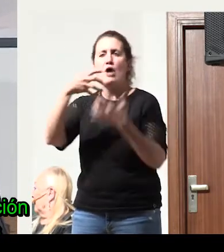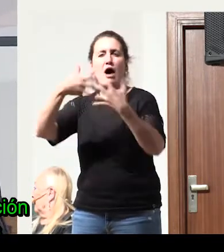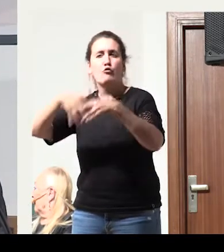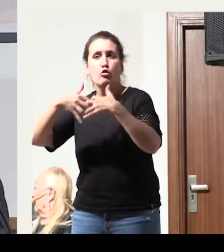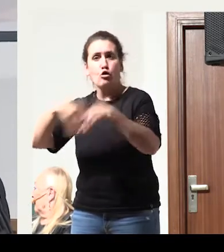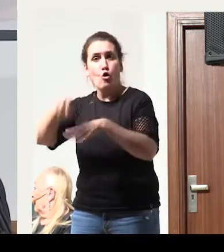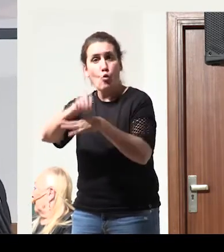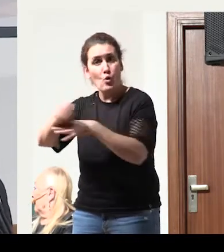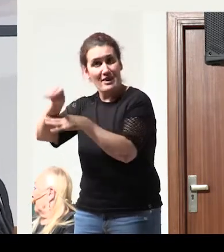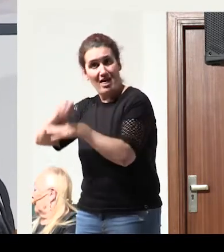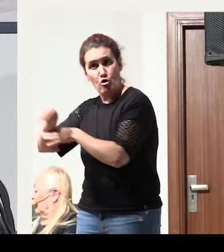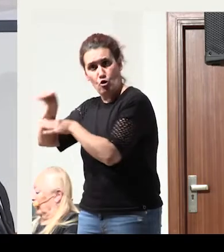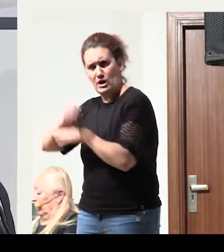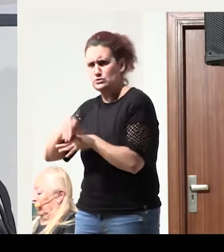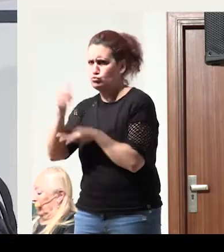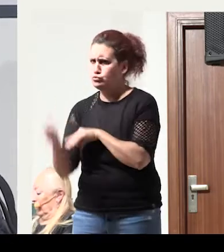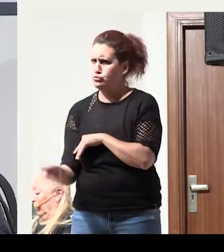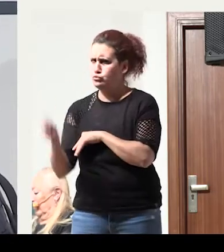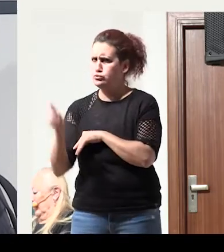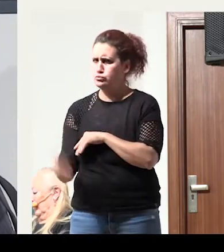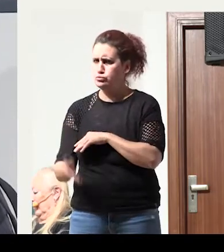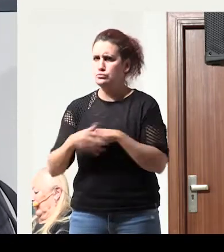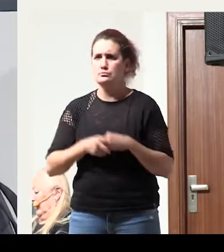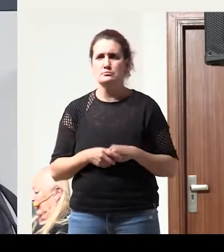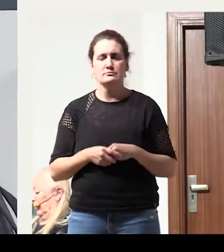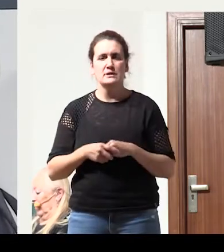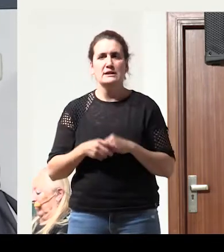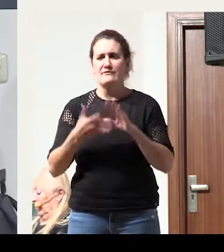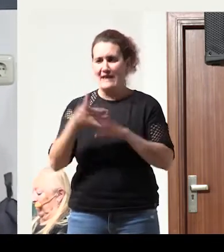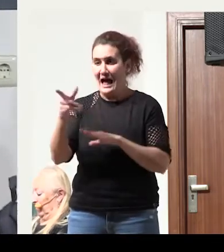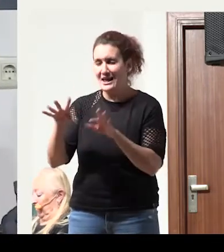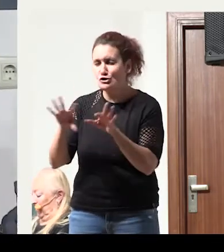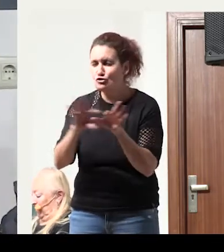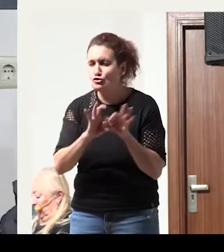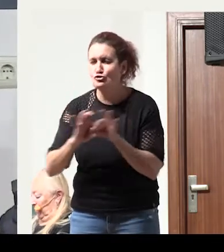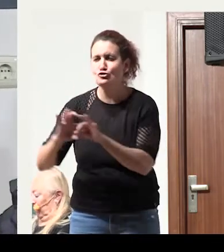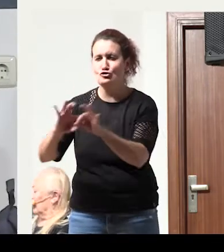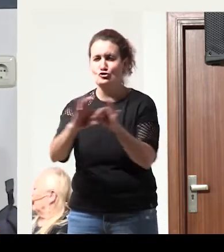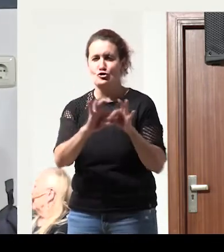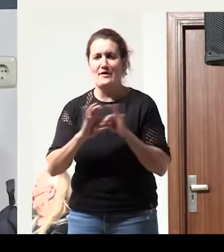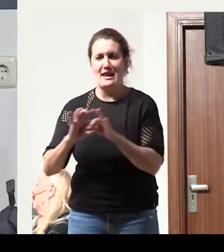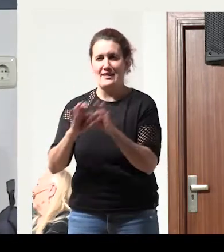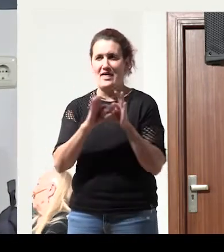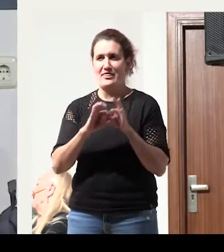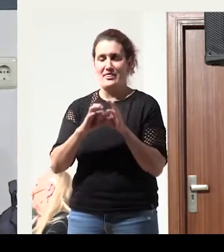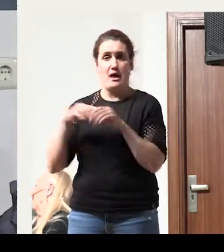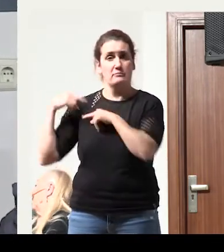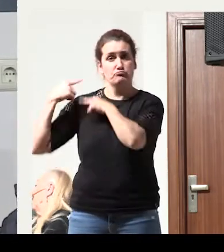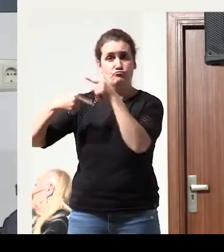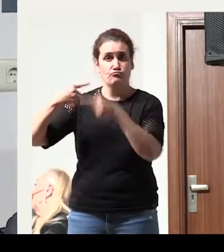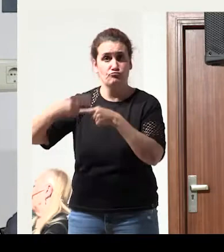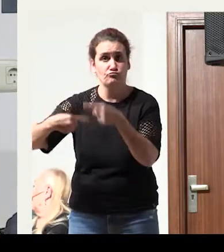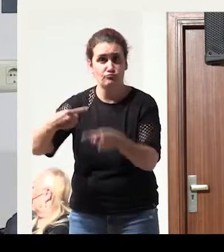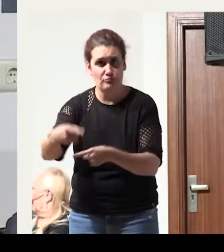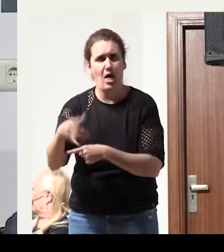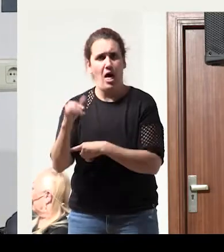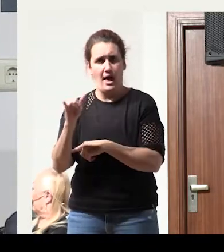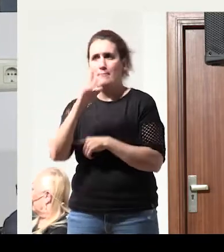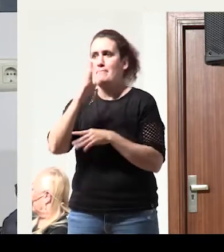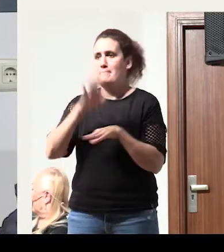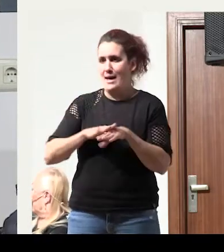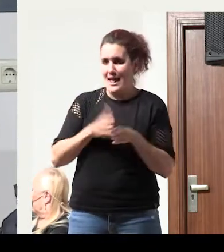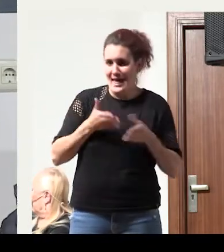cuidadoras bastante importante. Quiero decir, ahí hay una solidaridad intergeneracional, ¿no?, para que las hijas e hijos puedan,